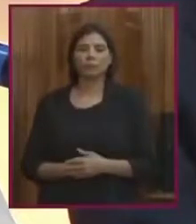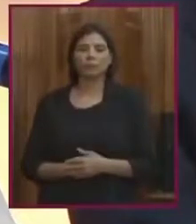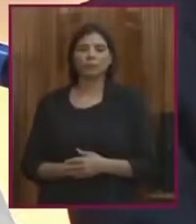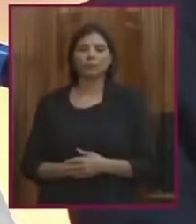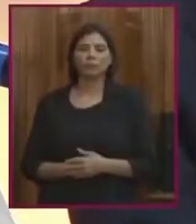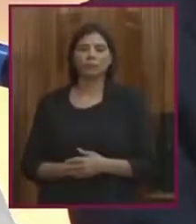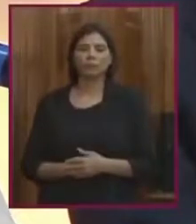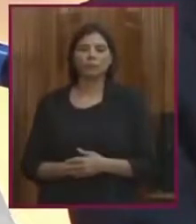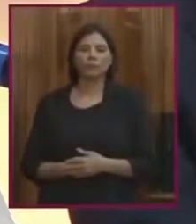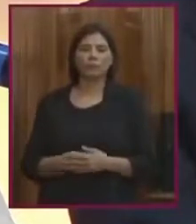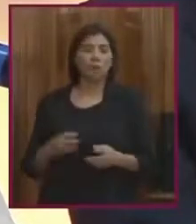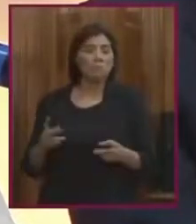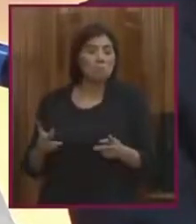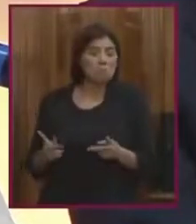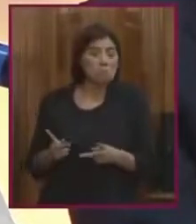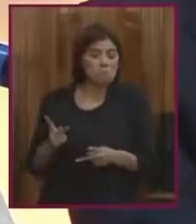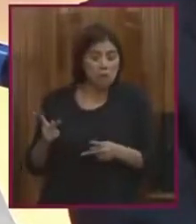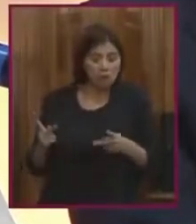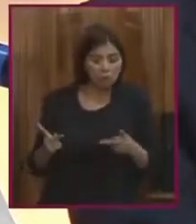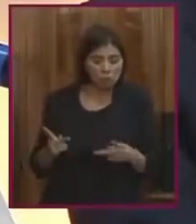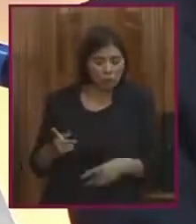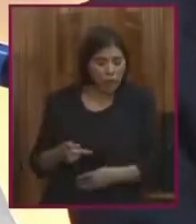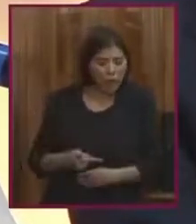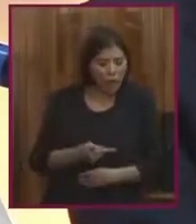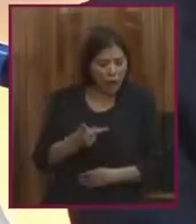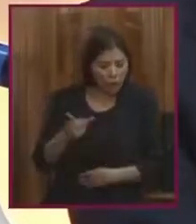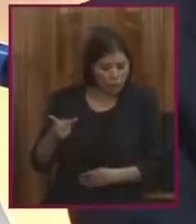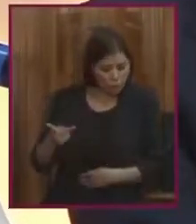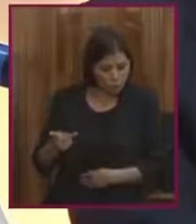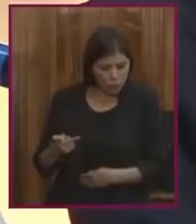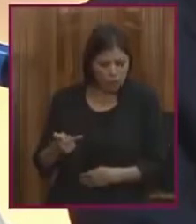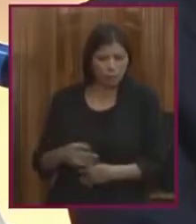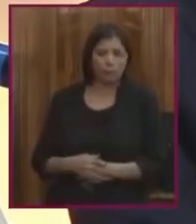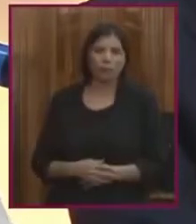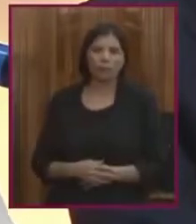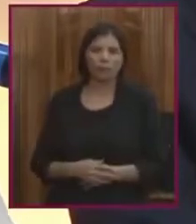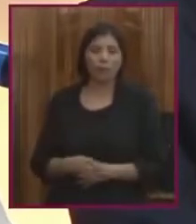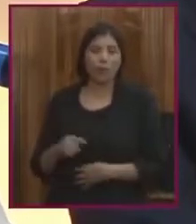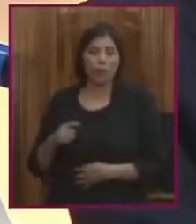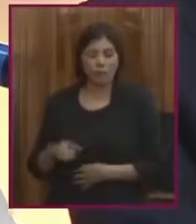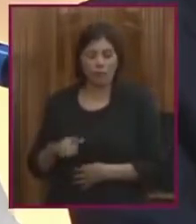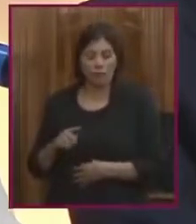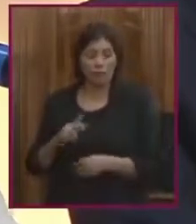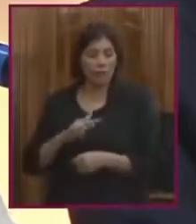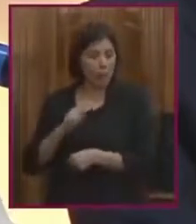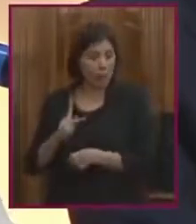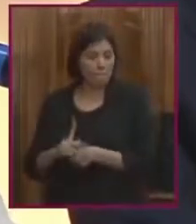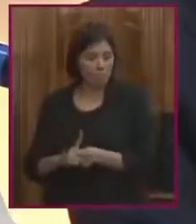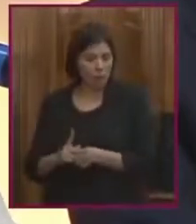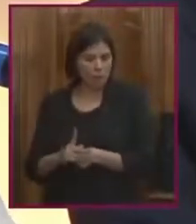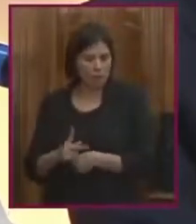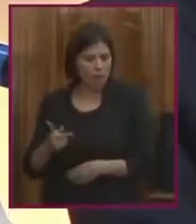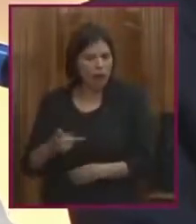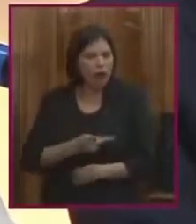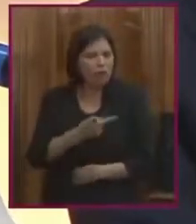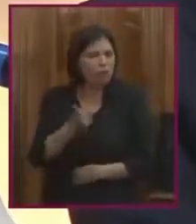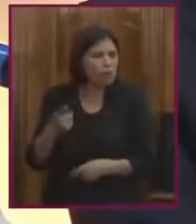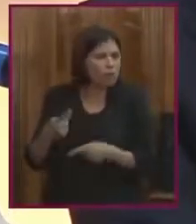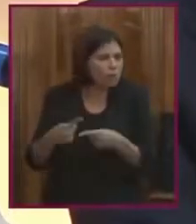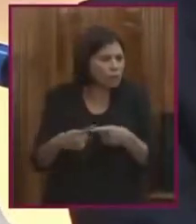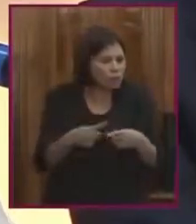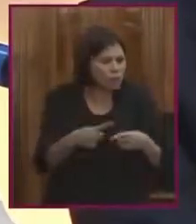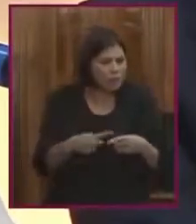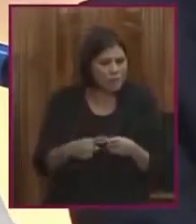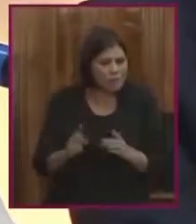particular a los pueblos originarios y afrodescendientes del país. A los pueblos, ¿sí? A